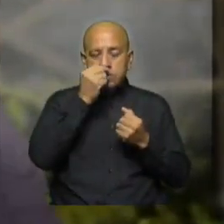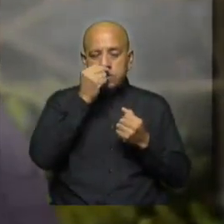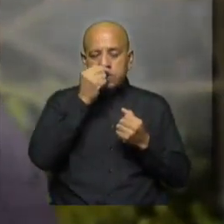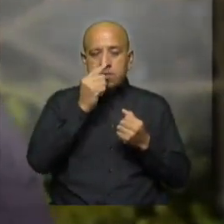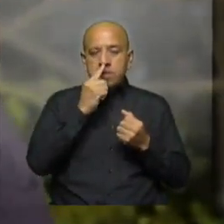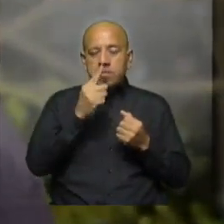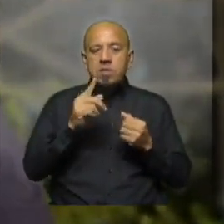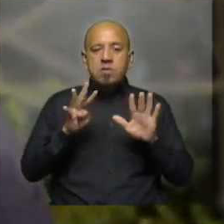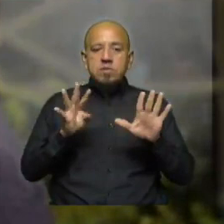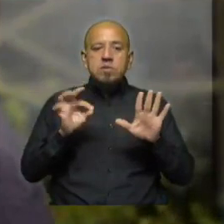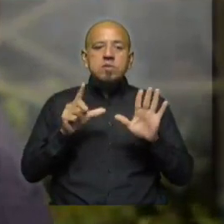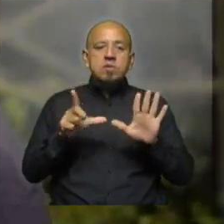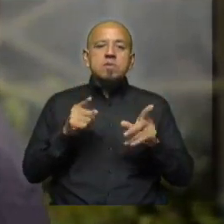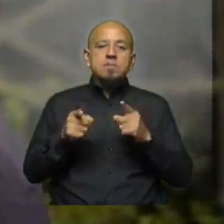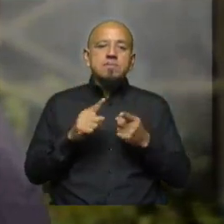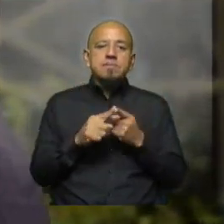1907,